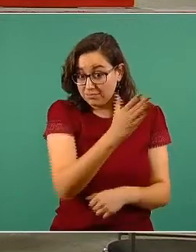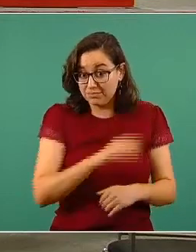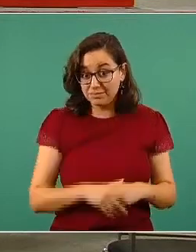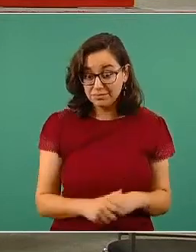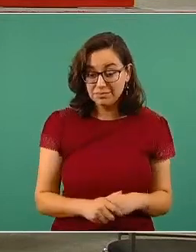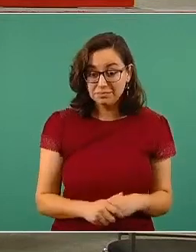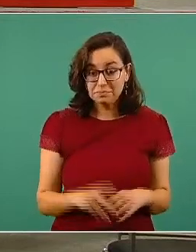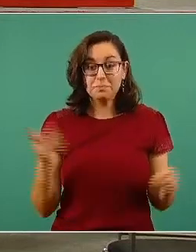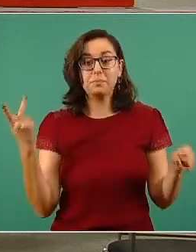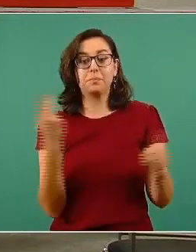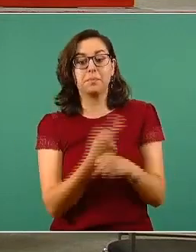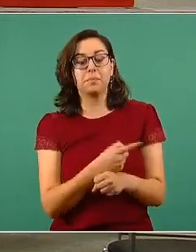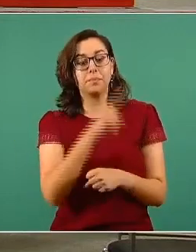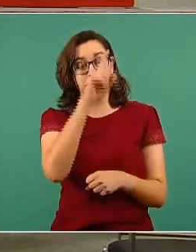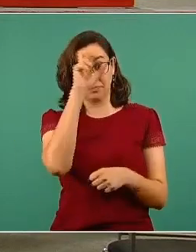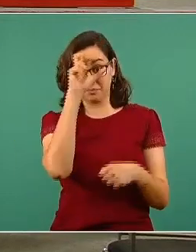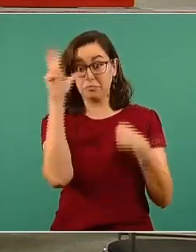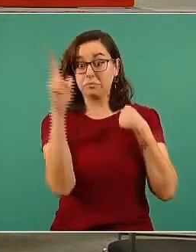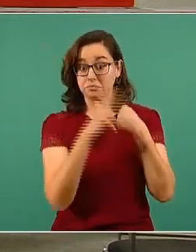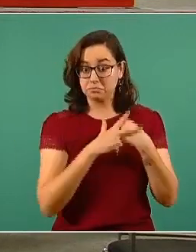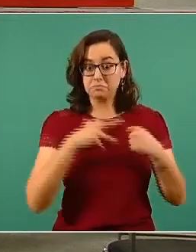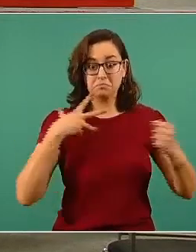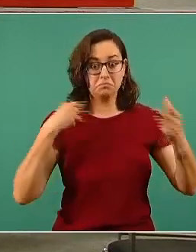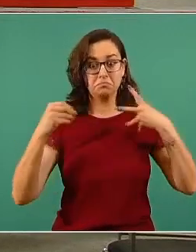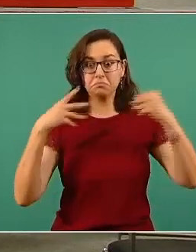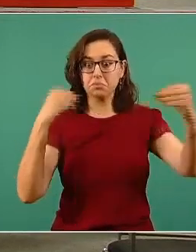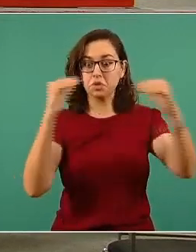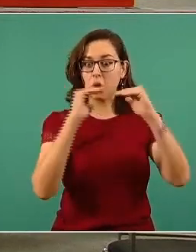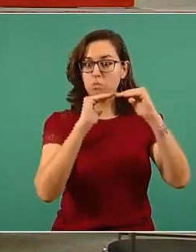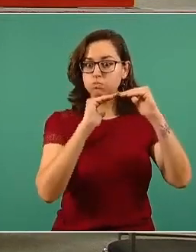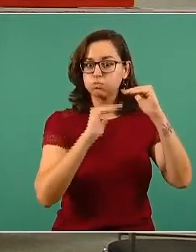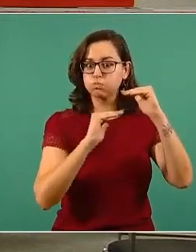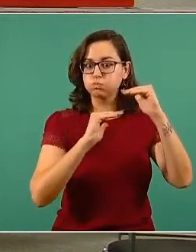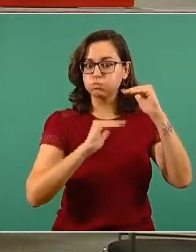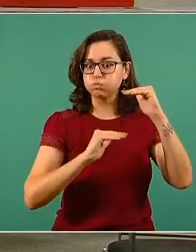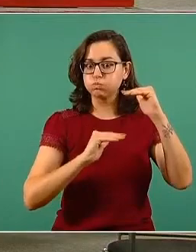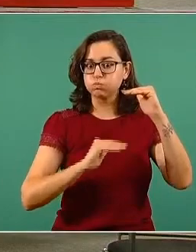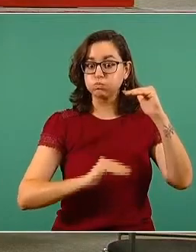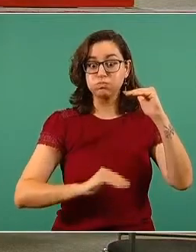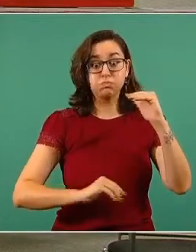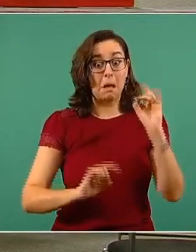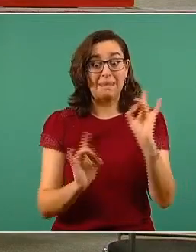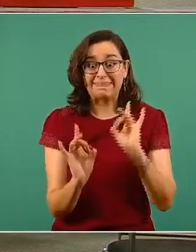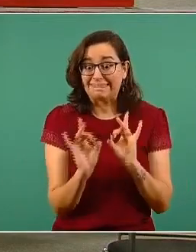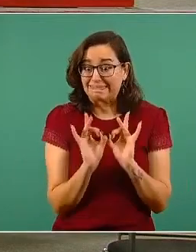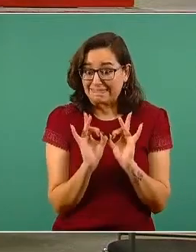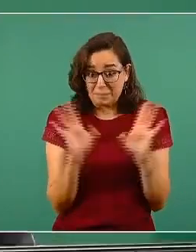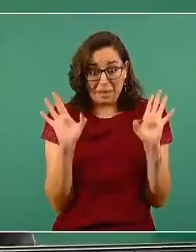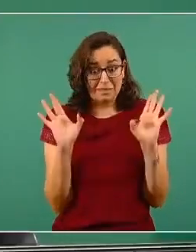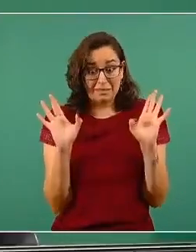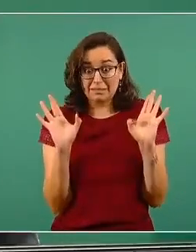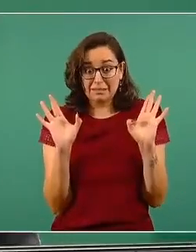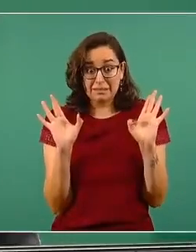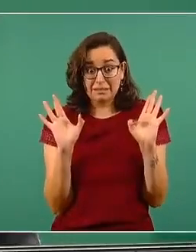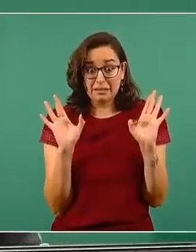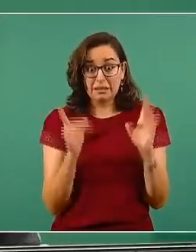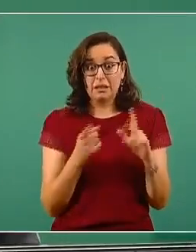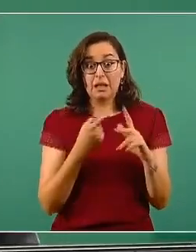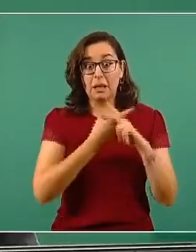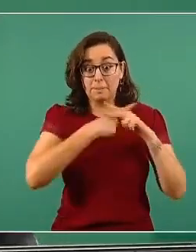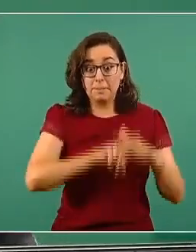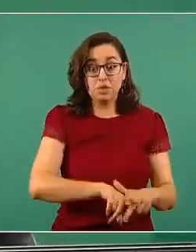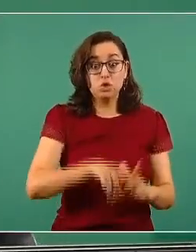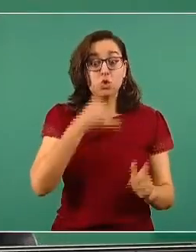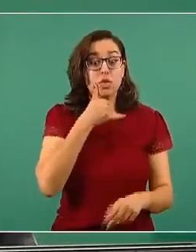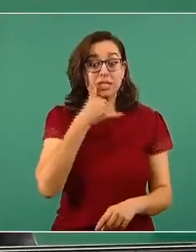Occidental habían tenido una reducción muy significativa de la epidemia y súbitamente, y el país que inició con esto fue